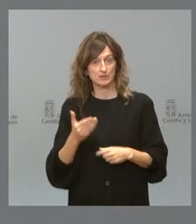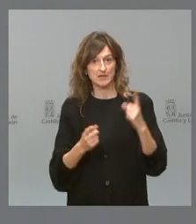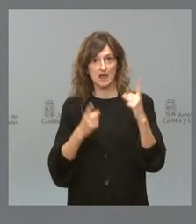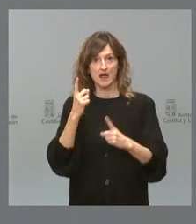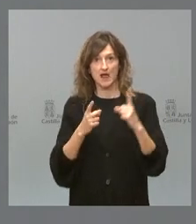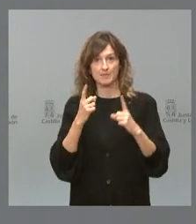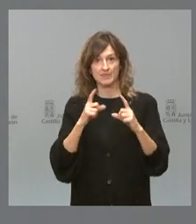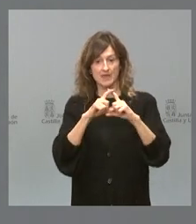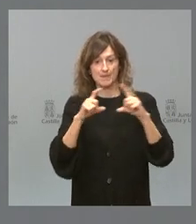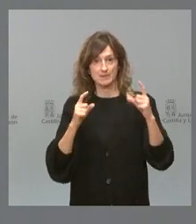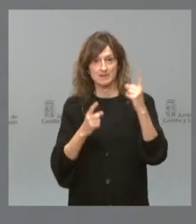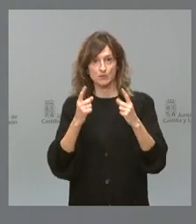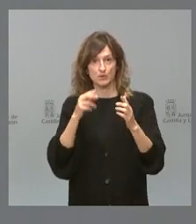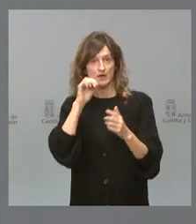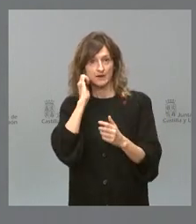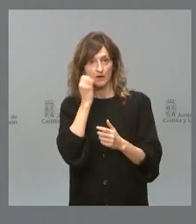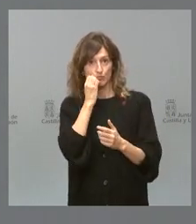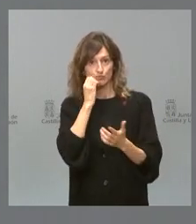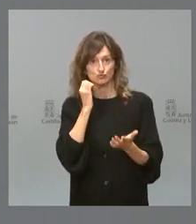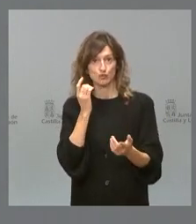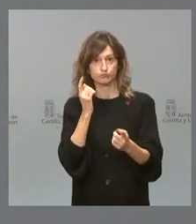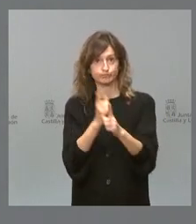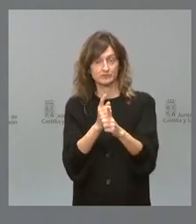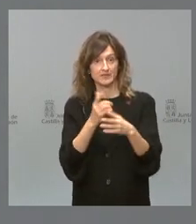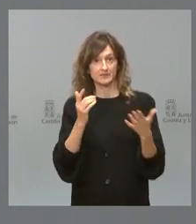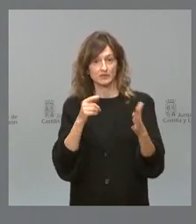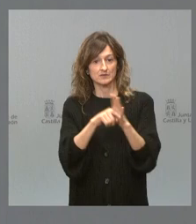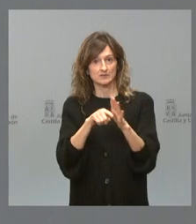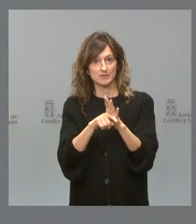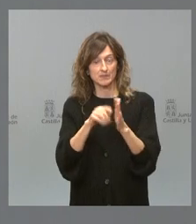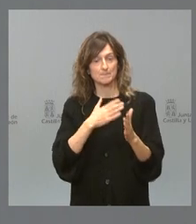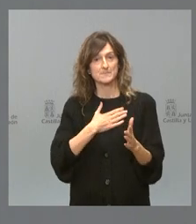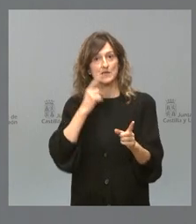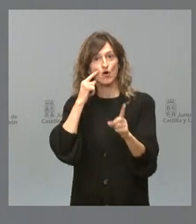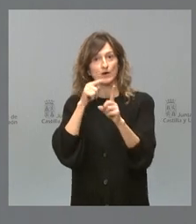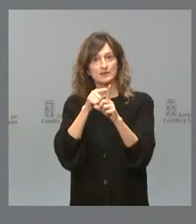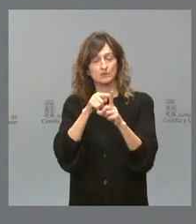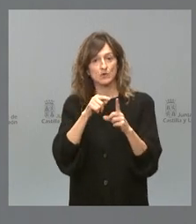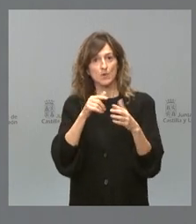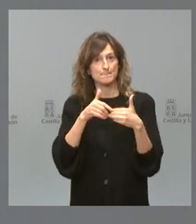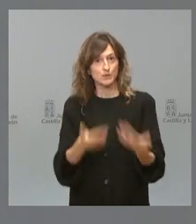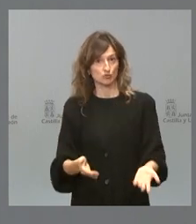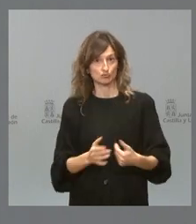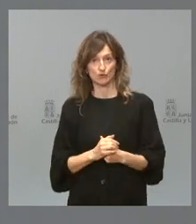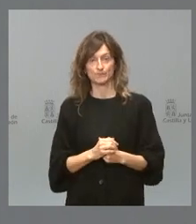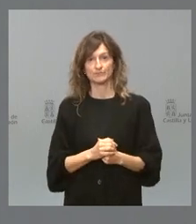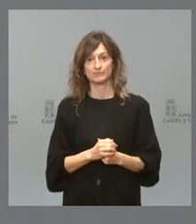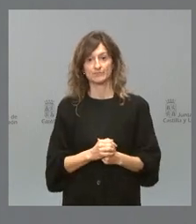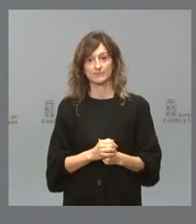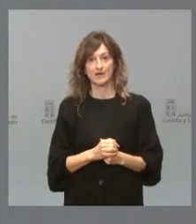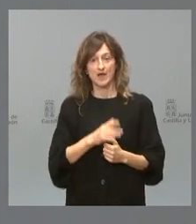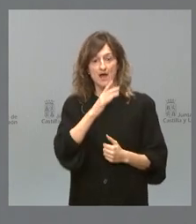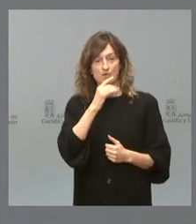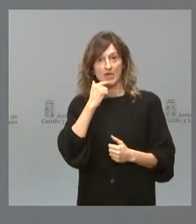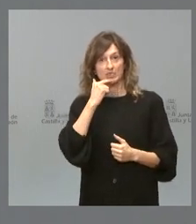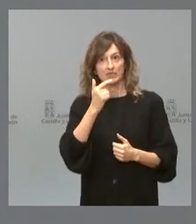hay alguna empresa que presenta algún recurso ante el táctil y por tanto tiene que ser Nuestro objetivo cuál es llevarlo a cabo cuanto antes pero lo que no podemos hacer